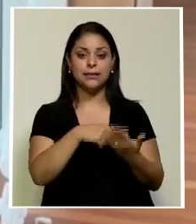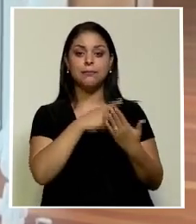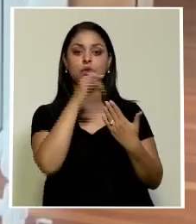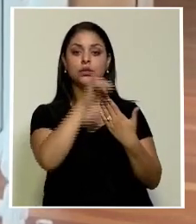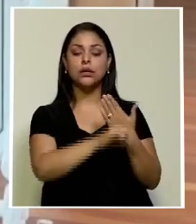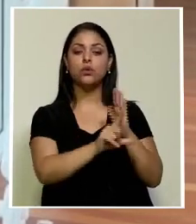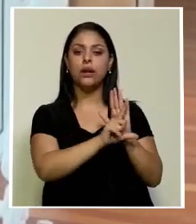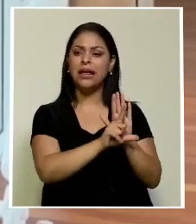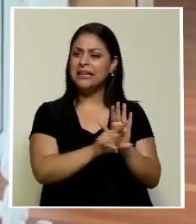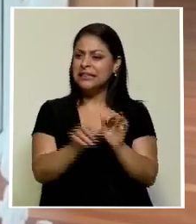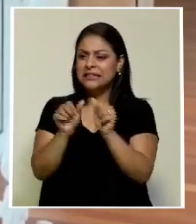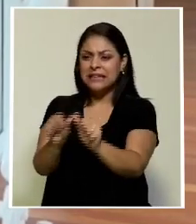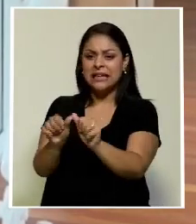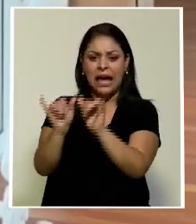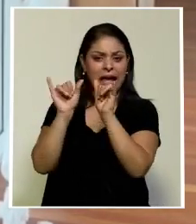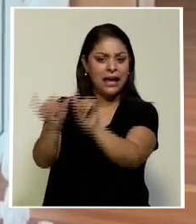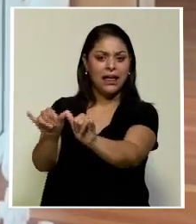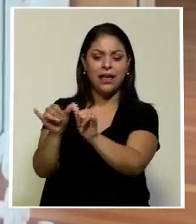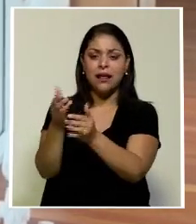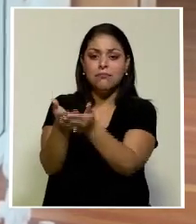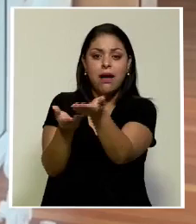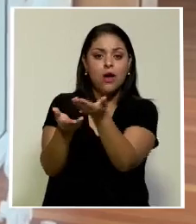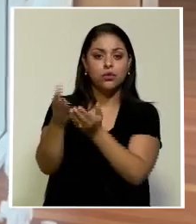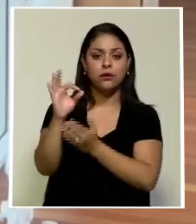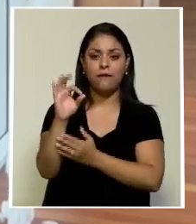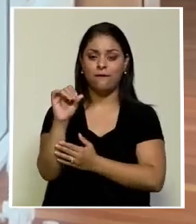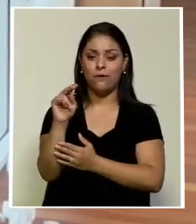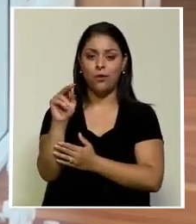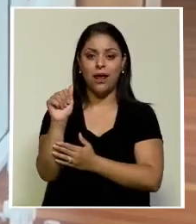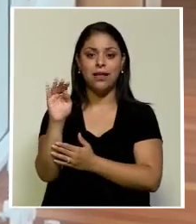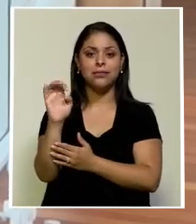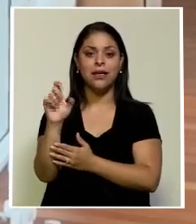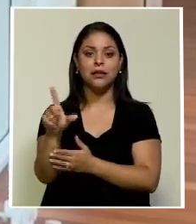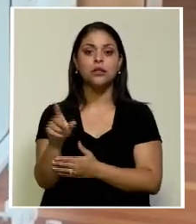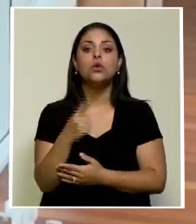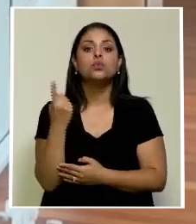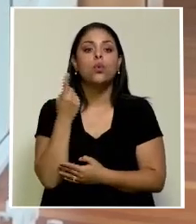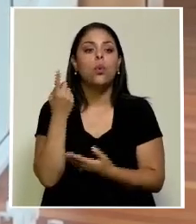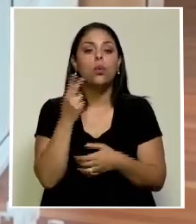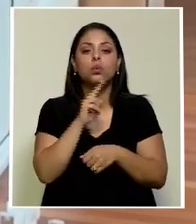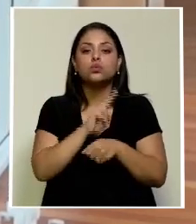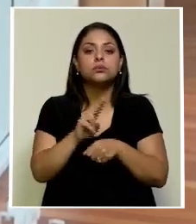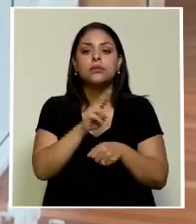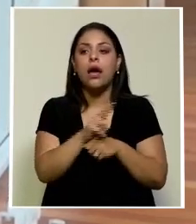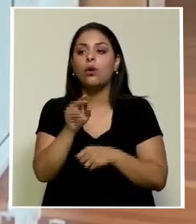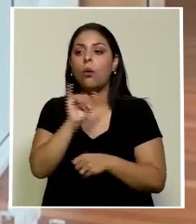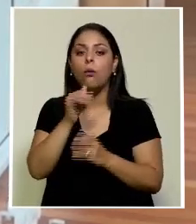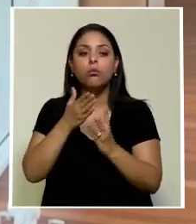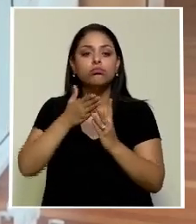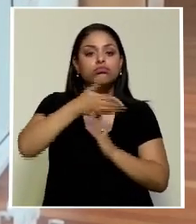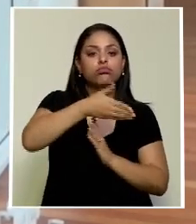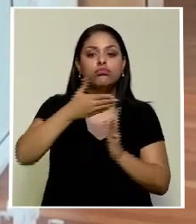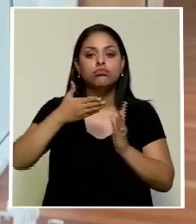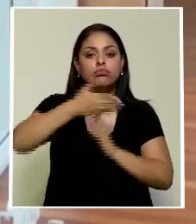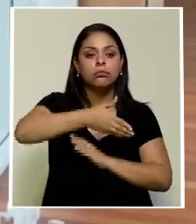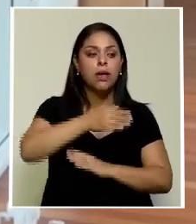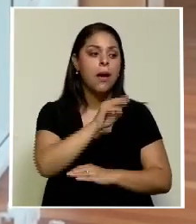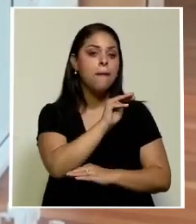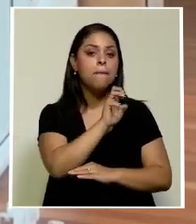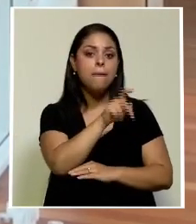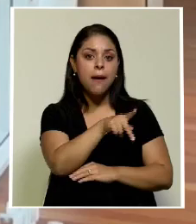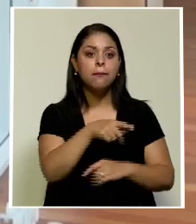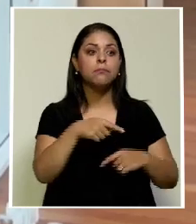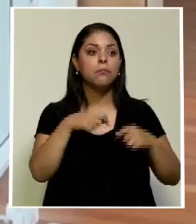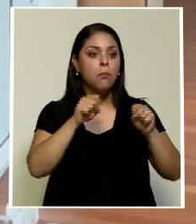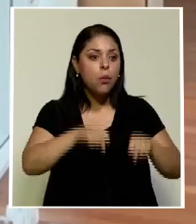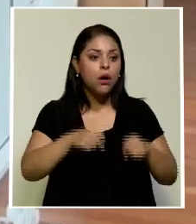seguían estando en manos de Fonatel y lo que se iba a utilizar era un mecanismo de tal forma que el MEP pudiera ir solventando